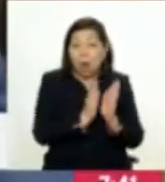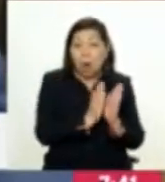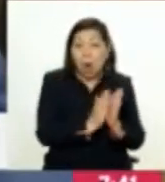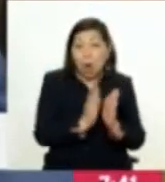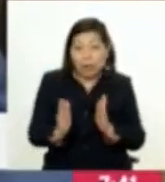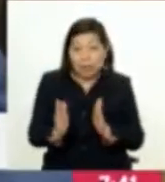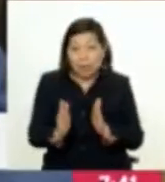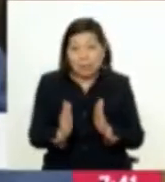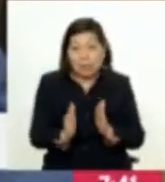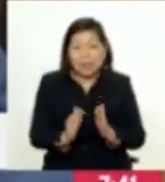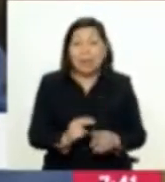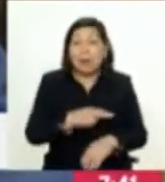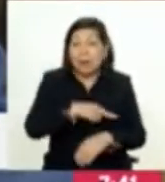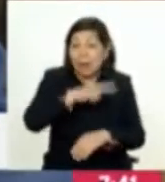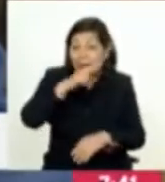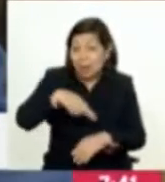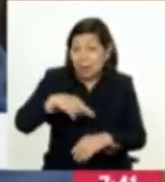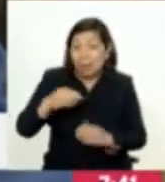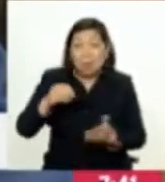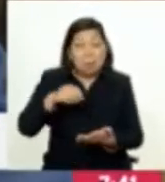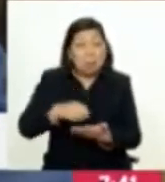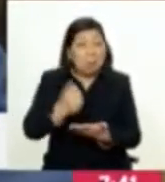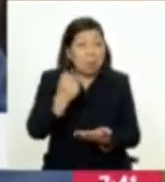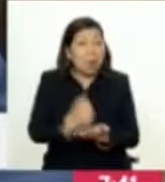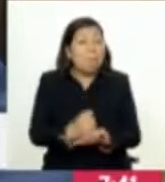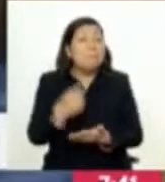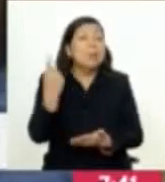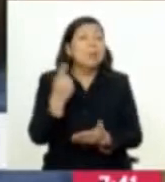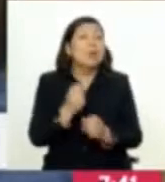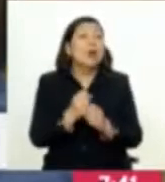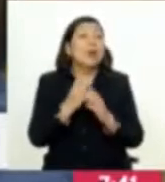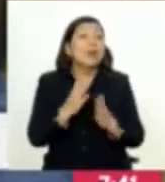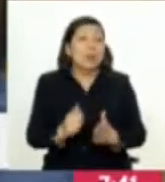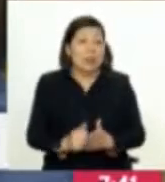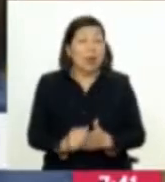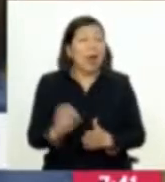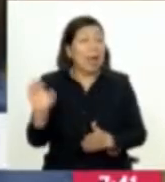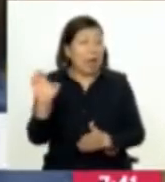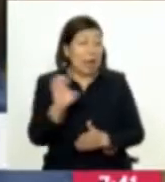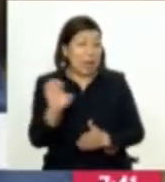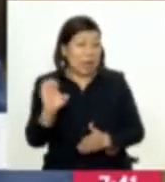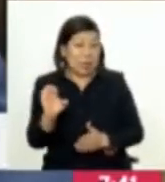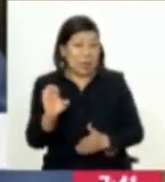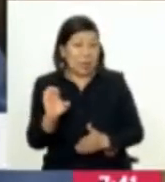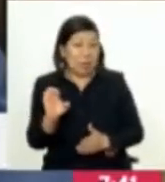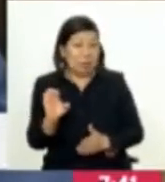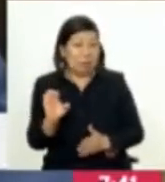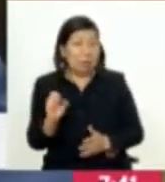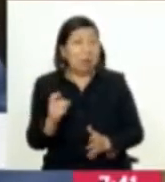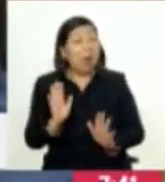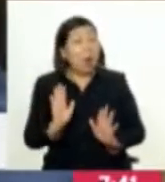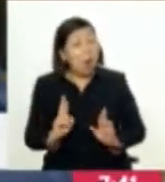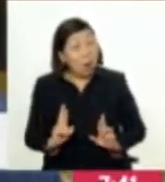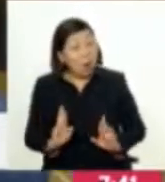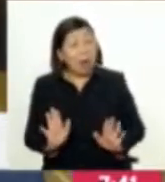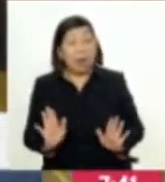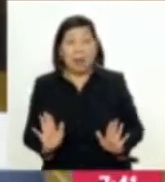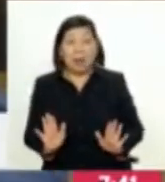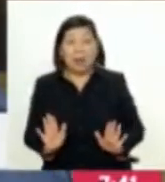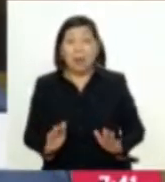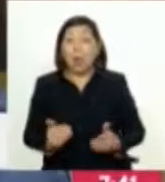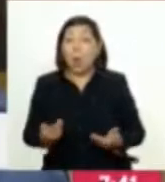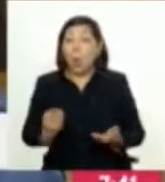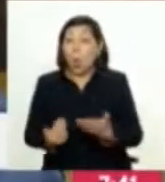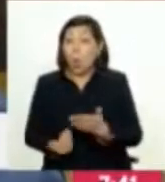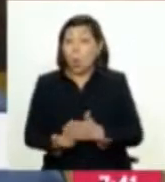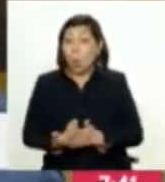ordenanzas regionales, ¿no? Que se promulguen en los primeros días de enero. Esperamos que las autoridades regionales